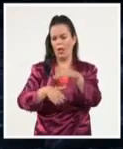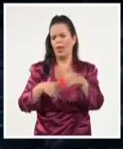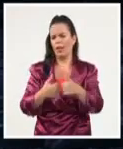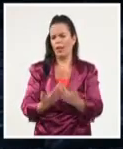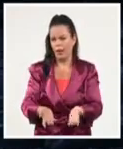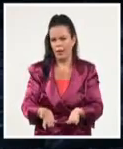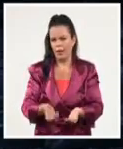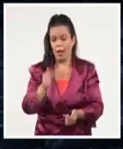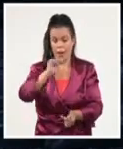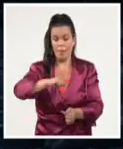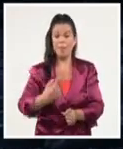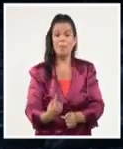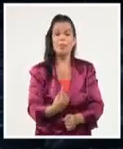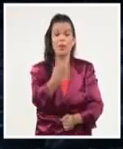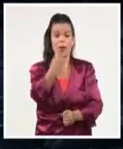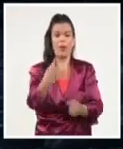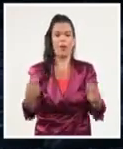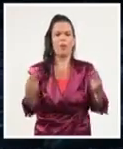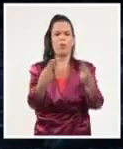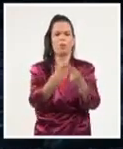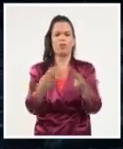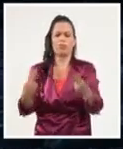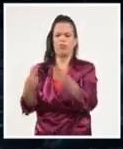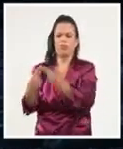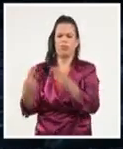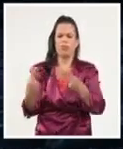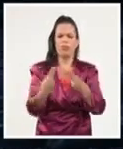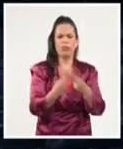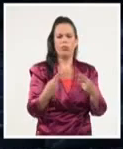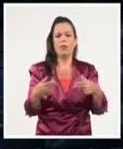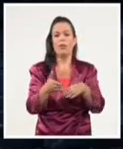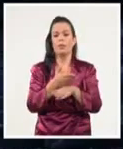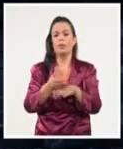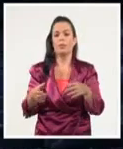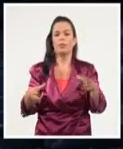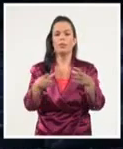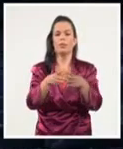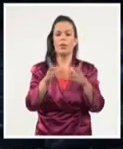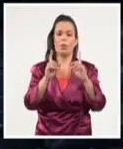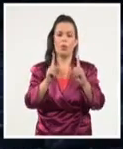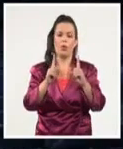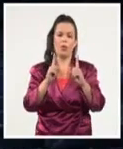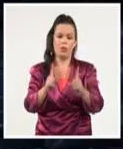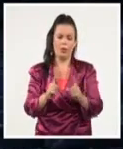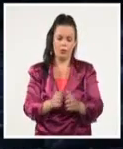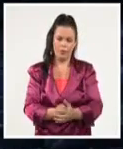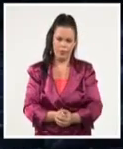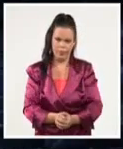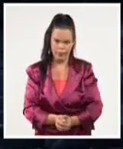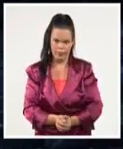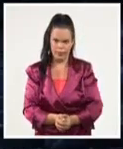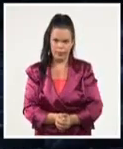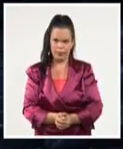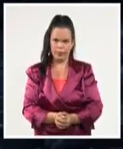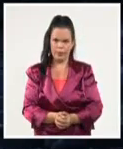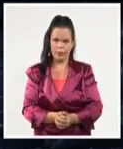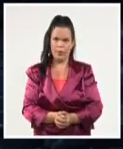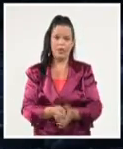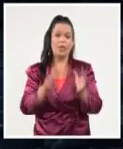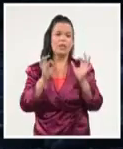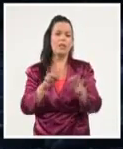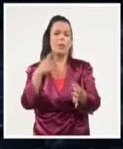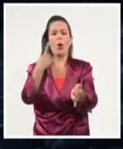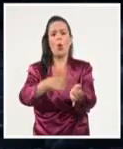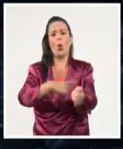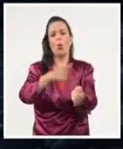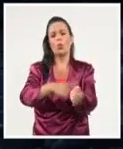vez se compite en grandes bloques, coaliciones o convergencias, como también se han dado en llamar. Y lo tradicional era ir en